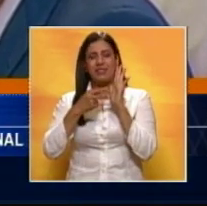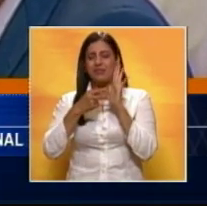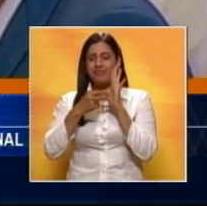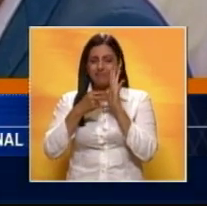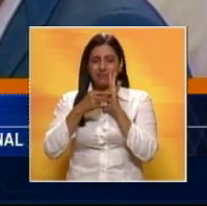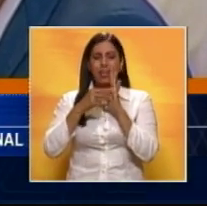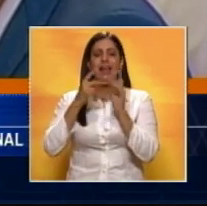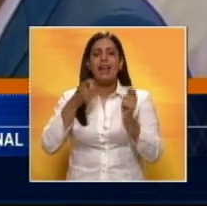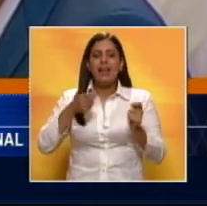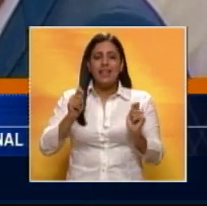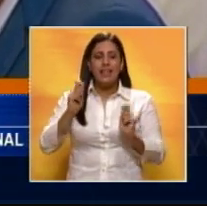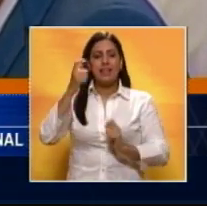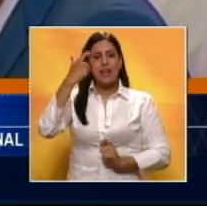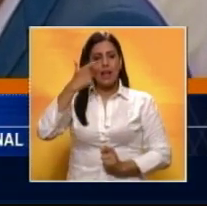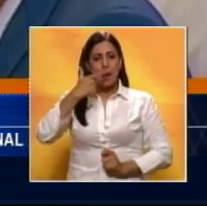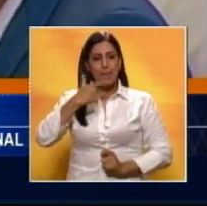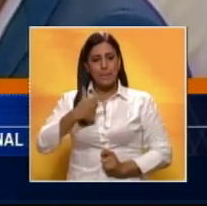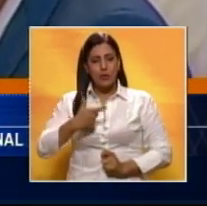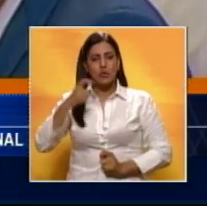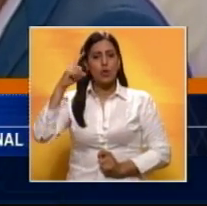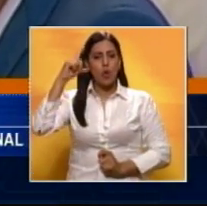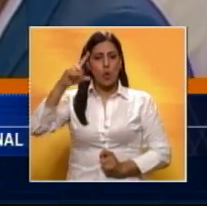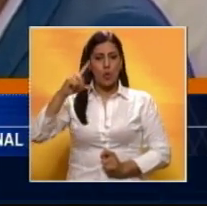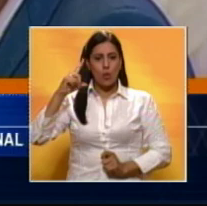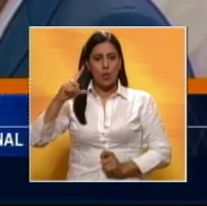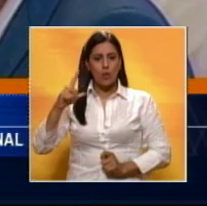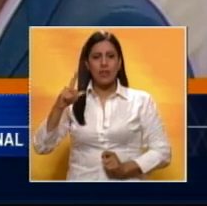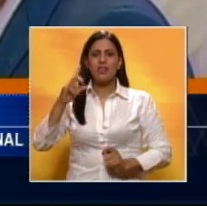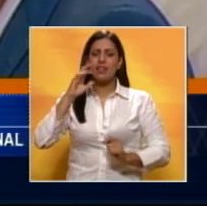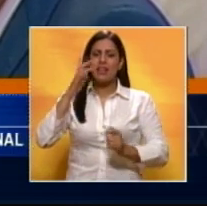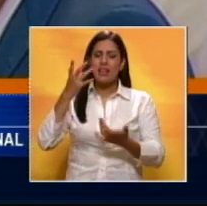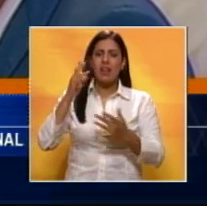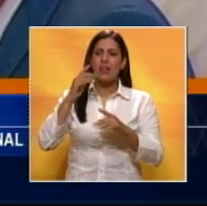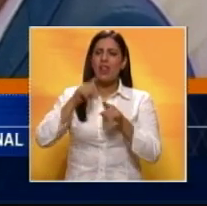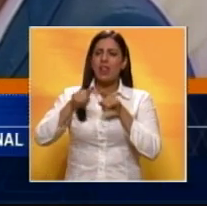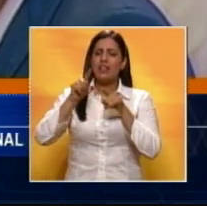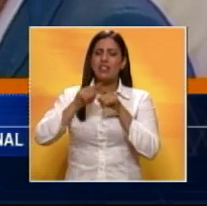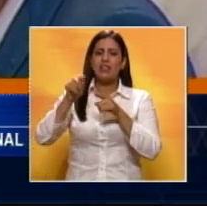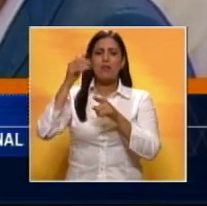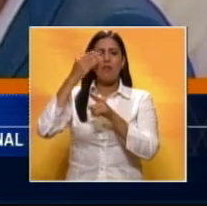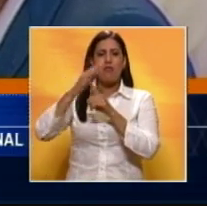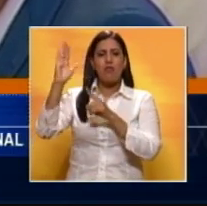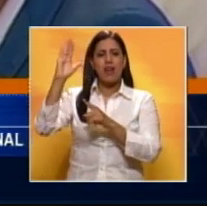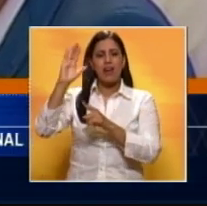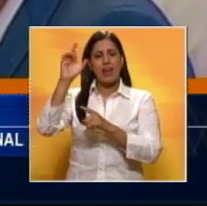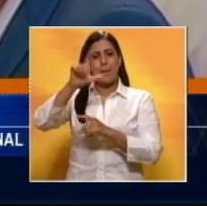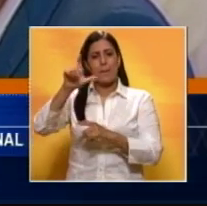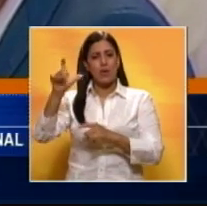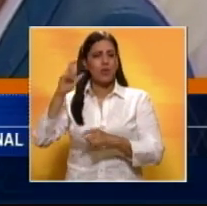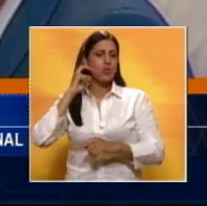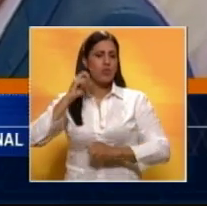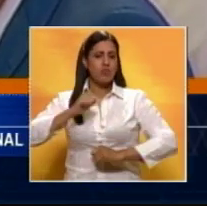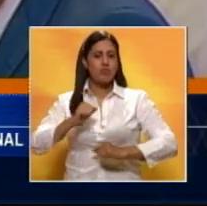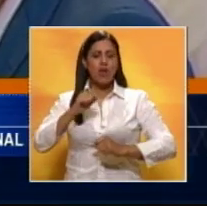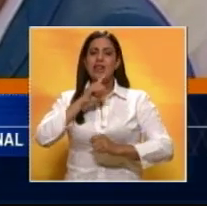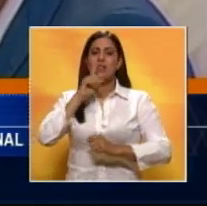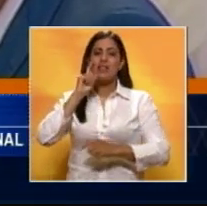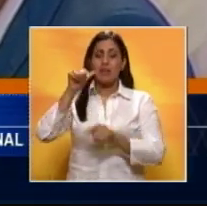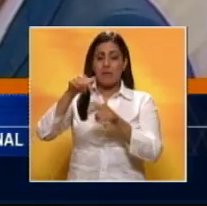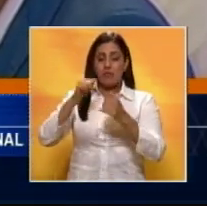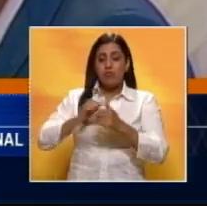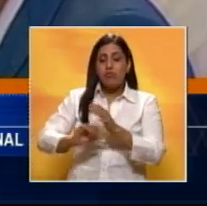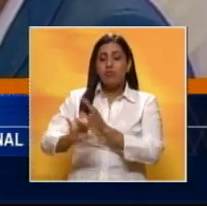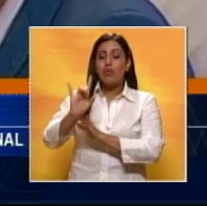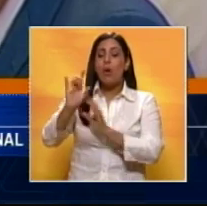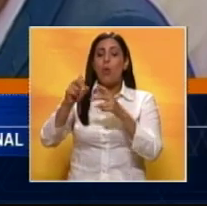representa un intento de la ciudadana Luisa Ortega en desprestigiar al Consejo Moral Republicano, órgano nacido